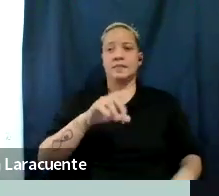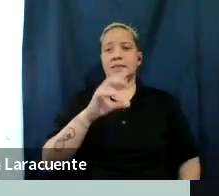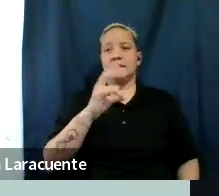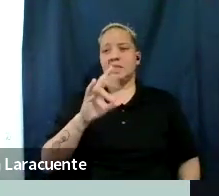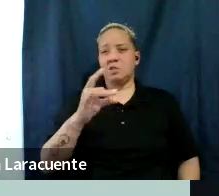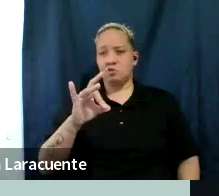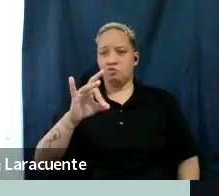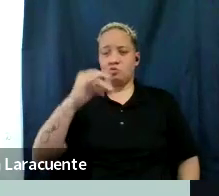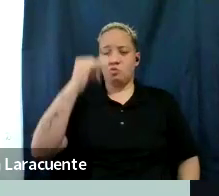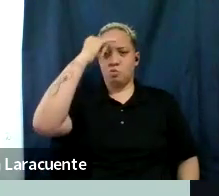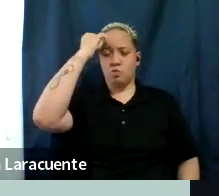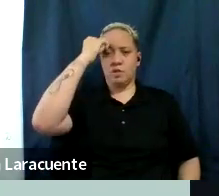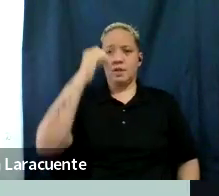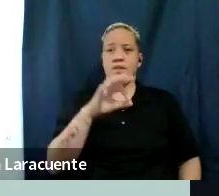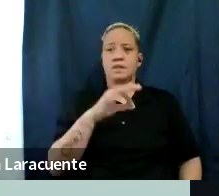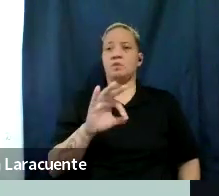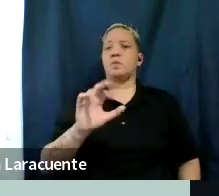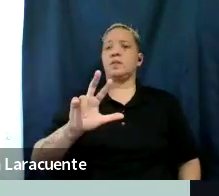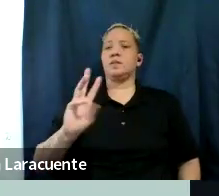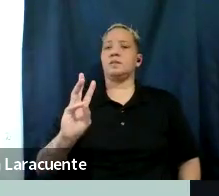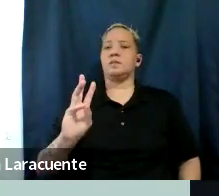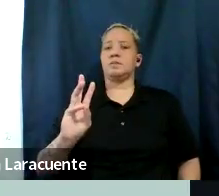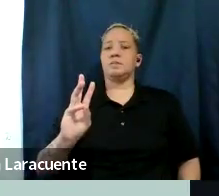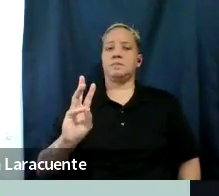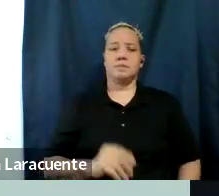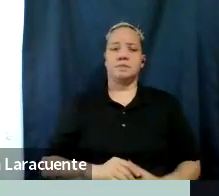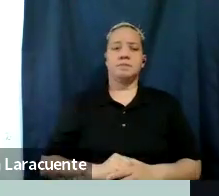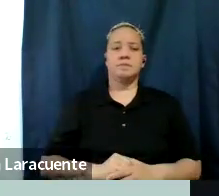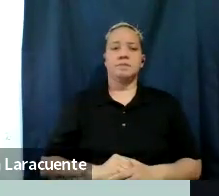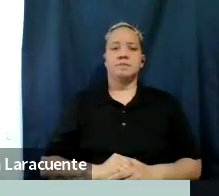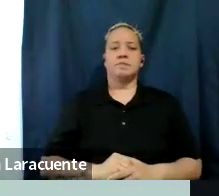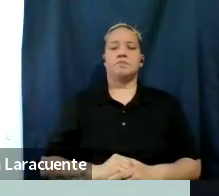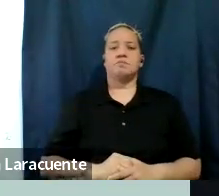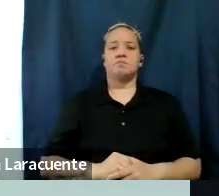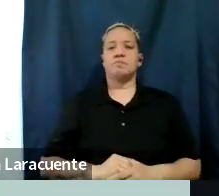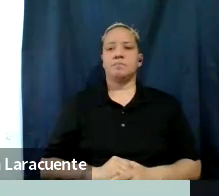de 1936, es lo que motiva